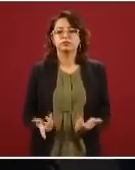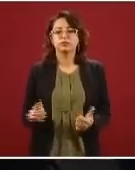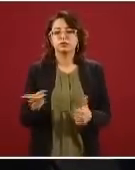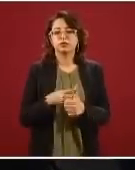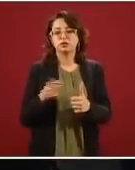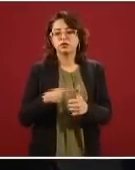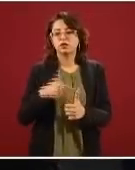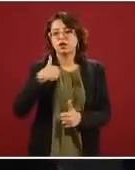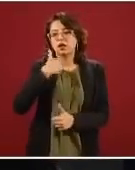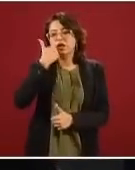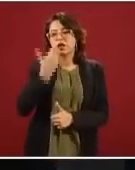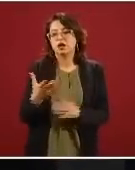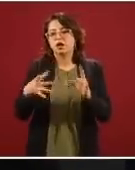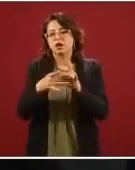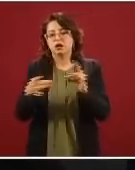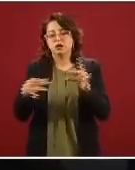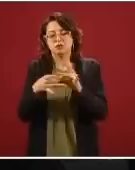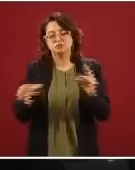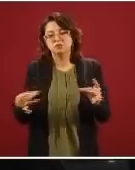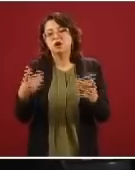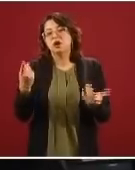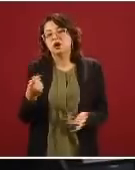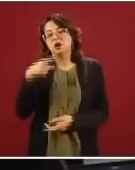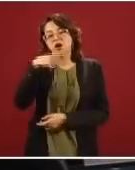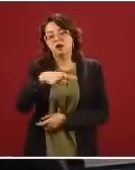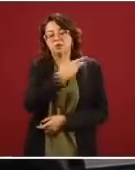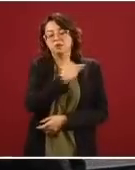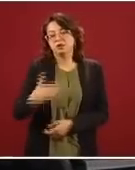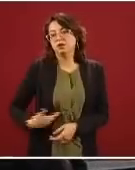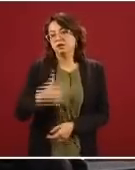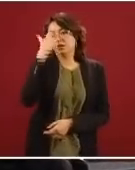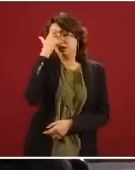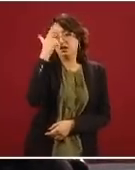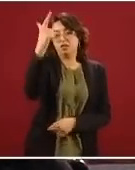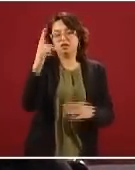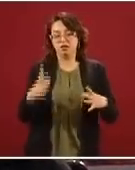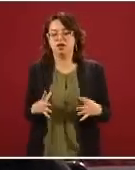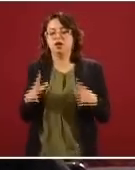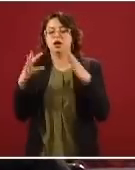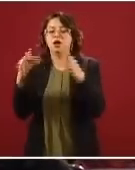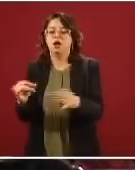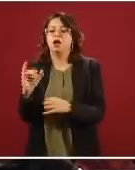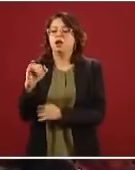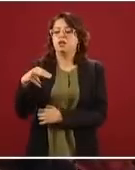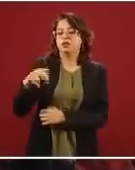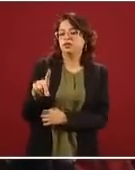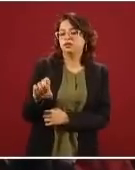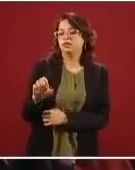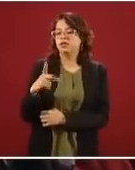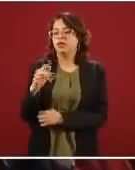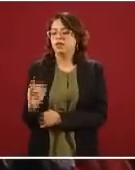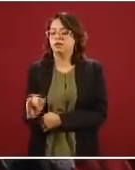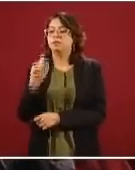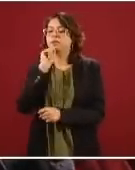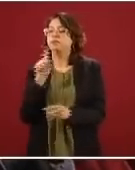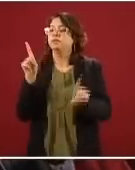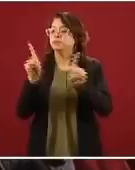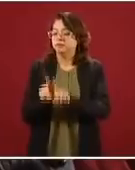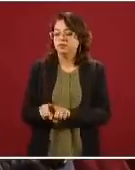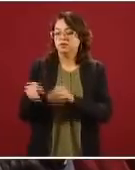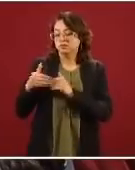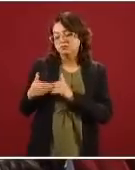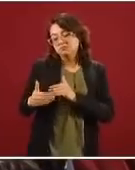presidente de la creación del Instituto para Devolver al Pueblo Robado, así como el camino que nos ha trazado para que estos se vayan